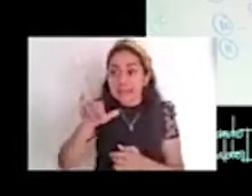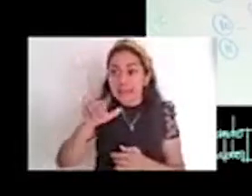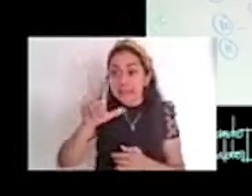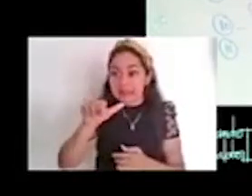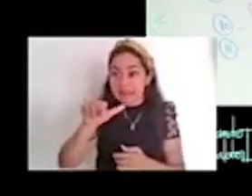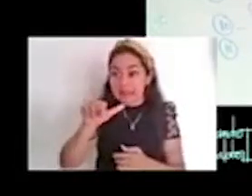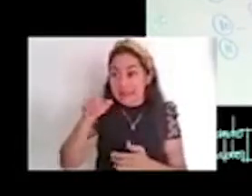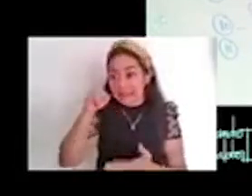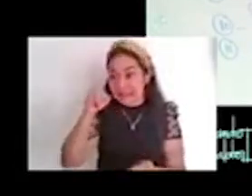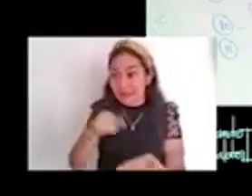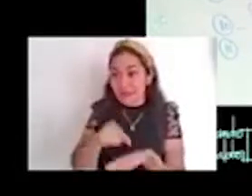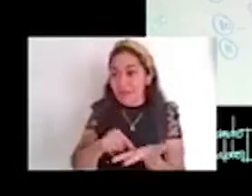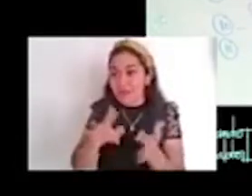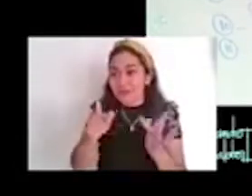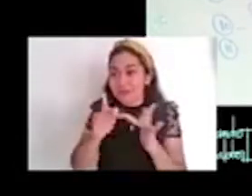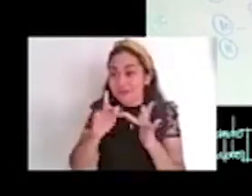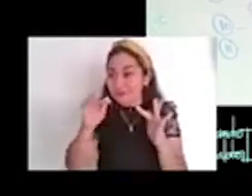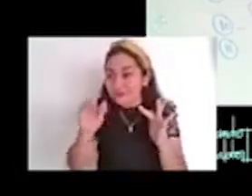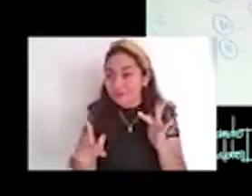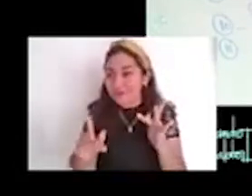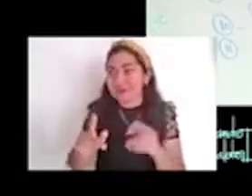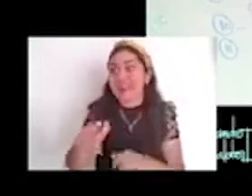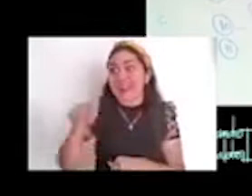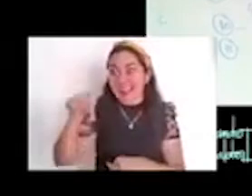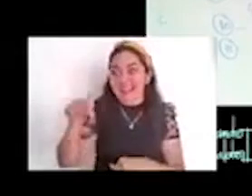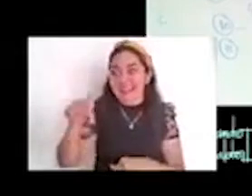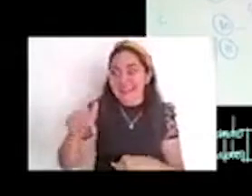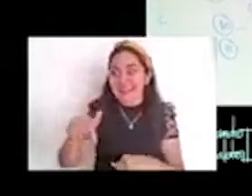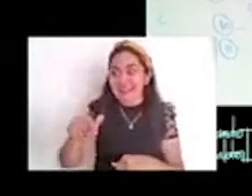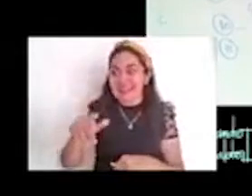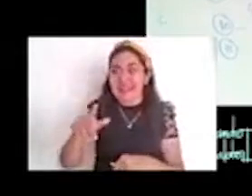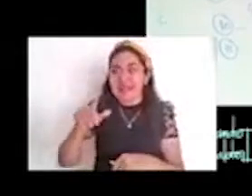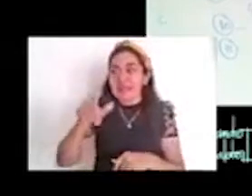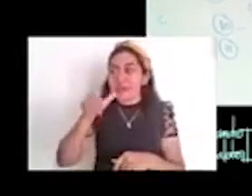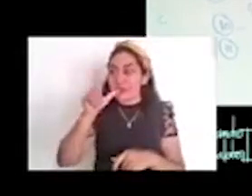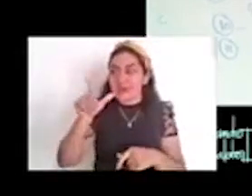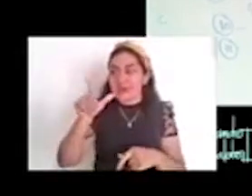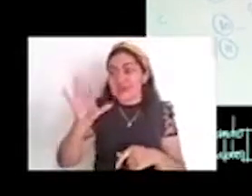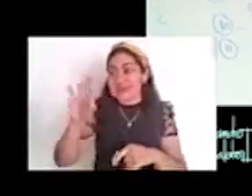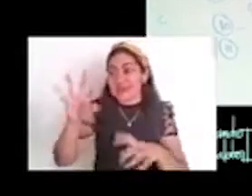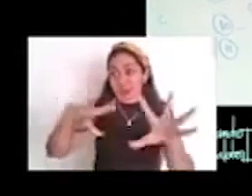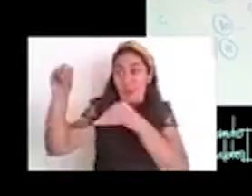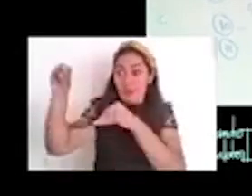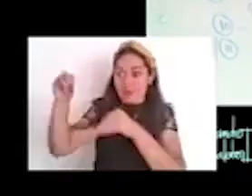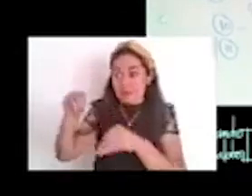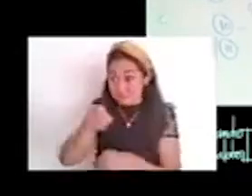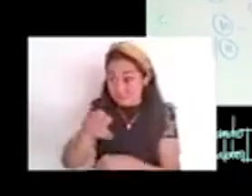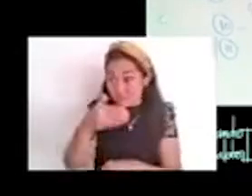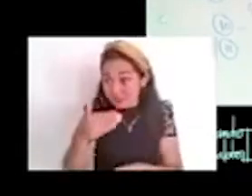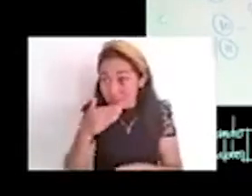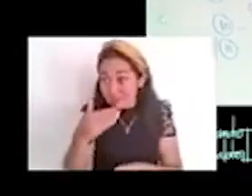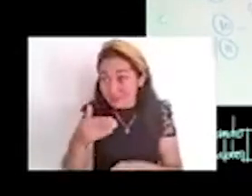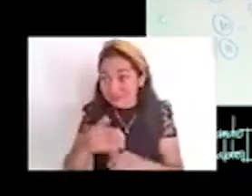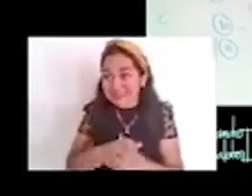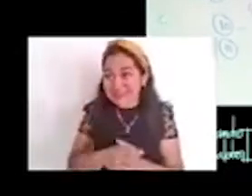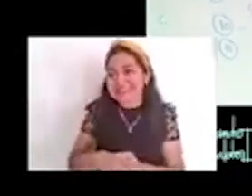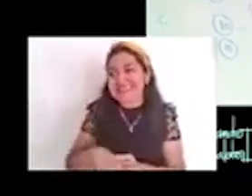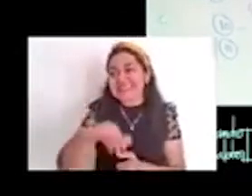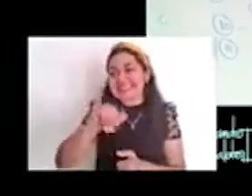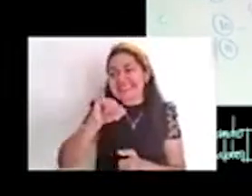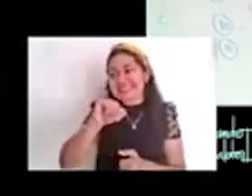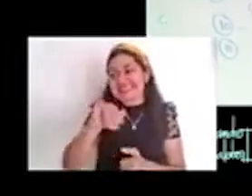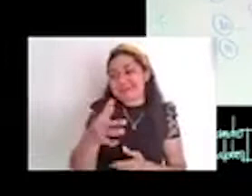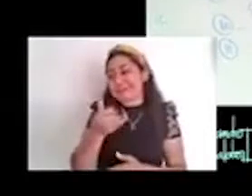Coyoacán, y aquí en Coyoacán hay muchos apagones. Entonces, quizá, ¿todo bien, maestra? Sí, en efecto, se fue la